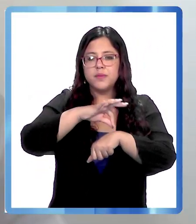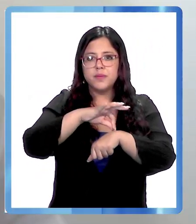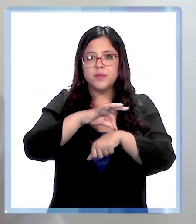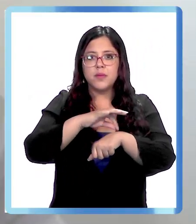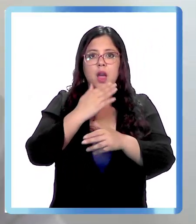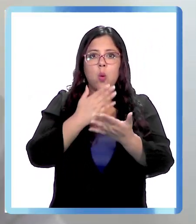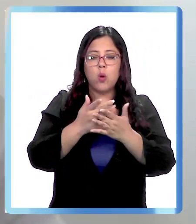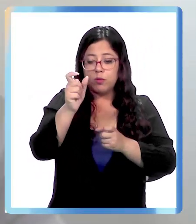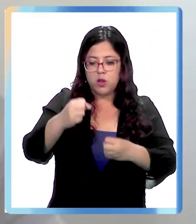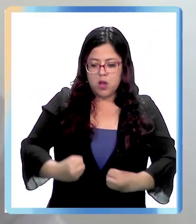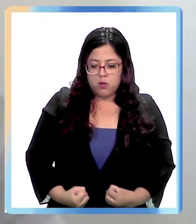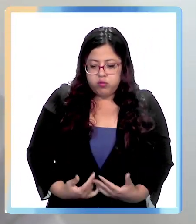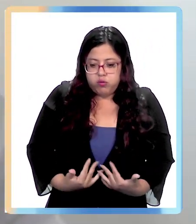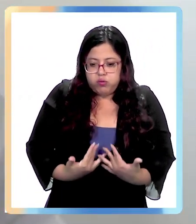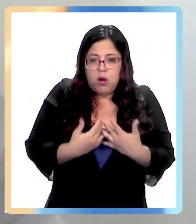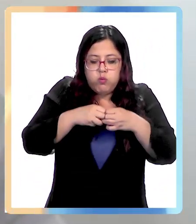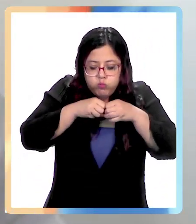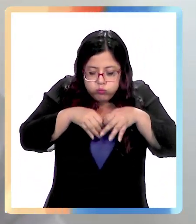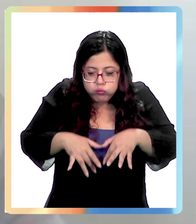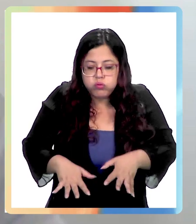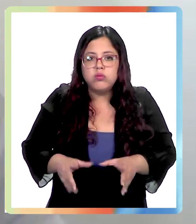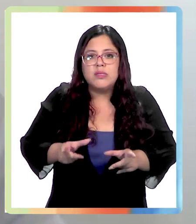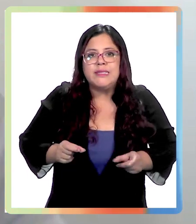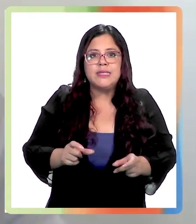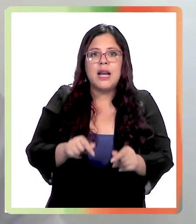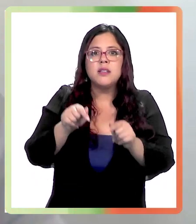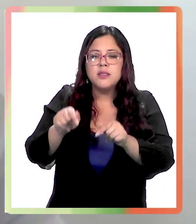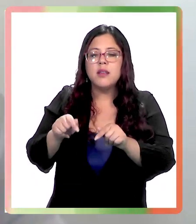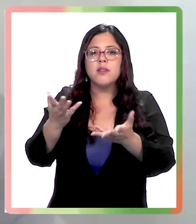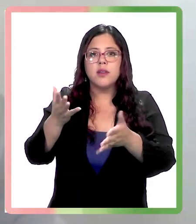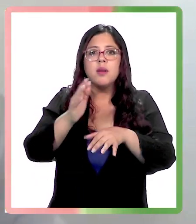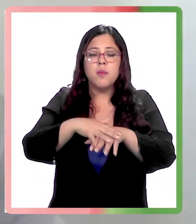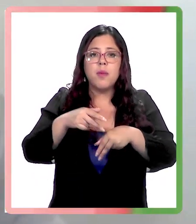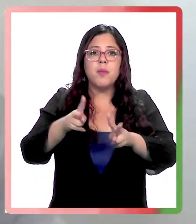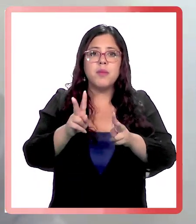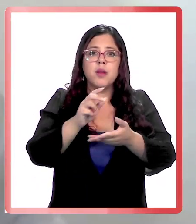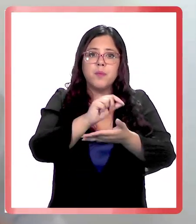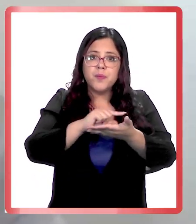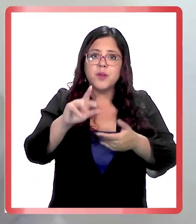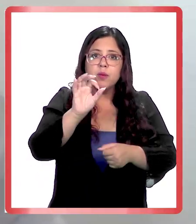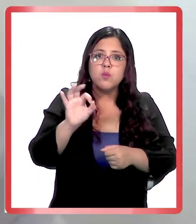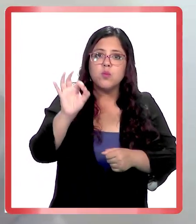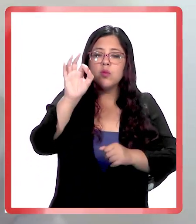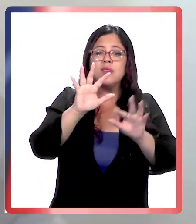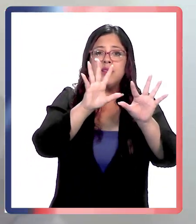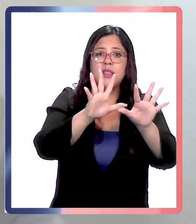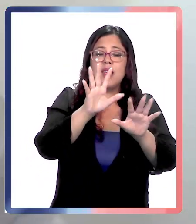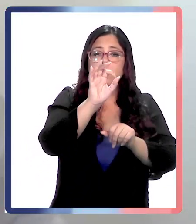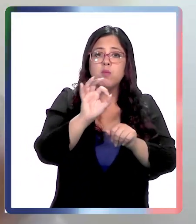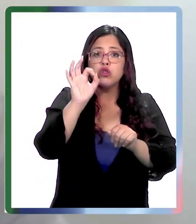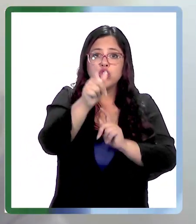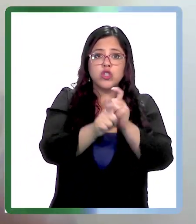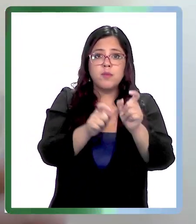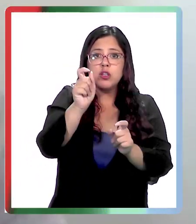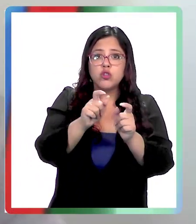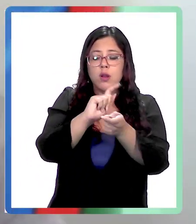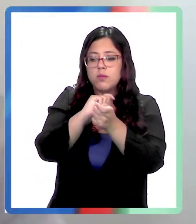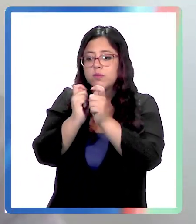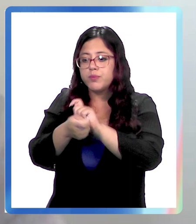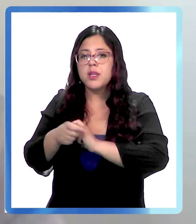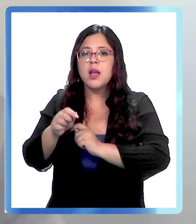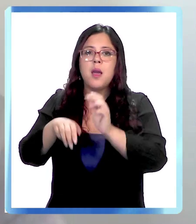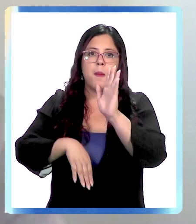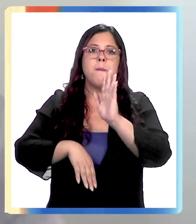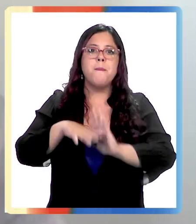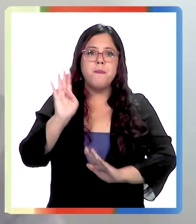enfermedad metastásica, que probablemente nos van a permitir aumentar un poquito ese porcentaje de 10% a un